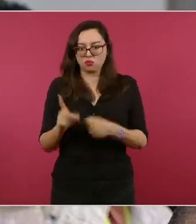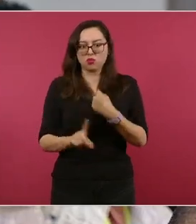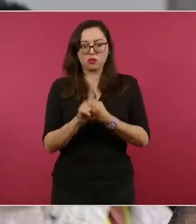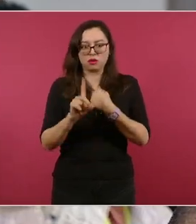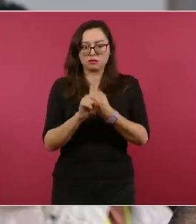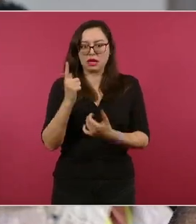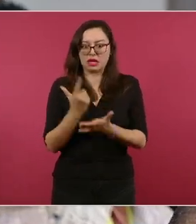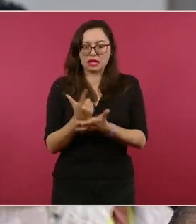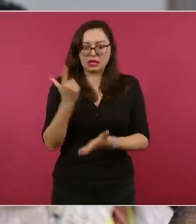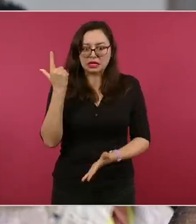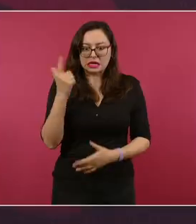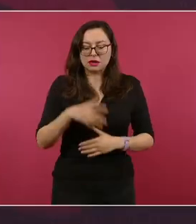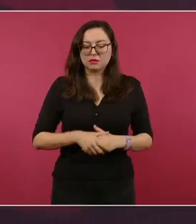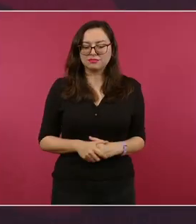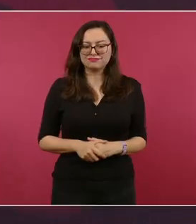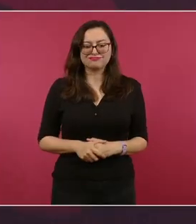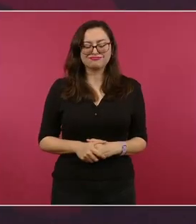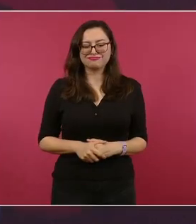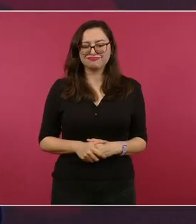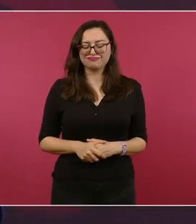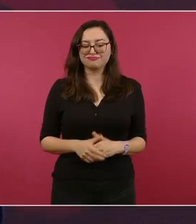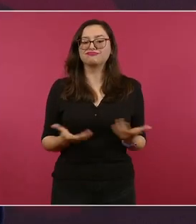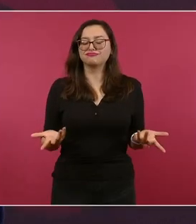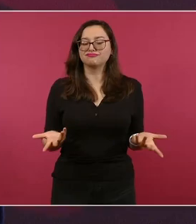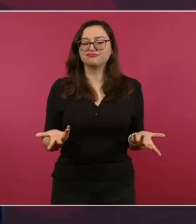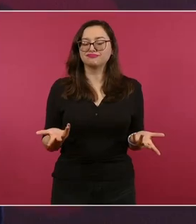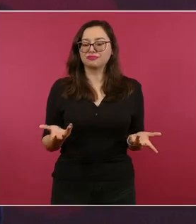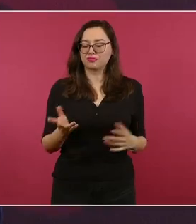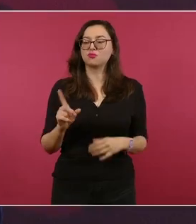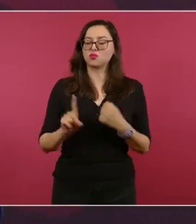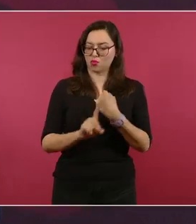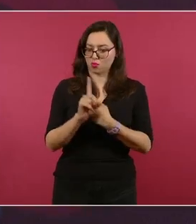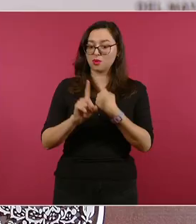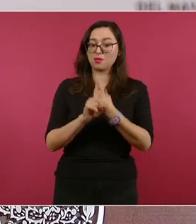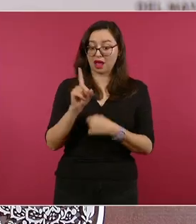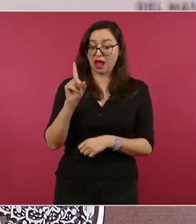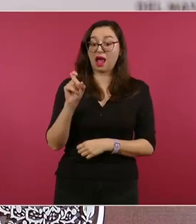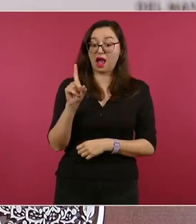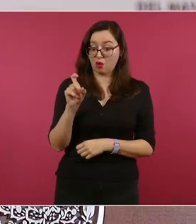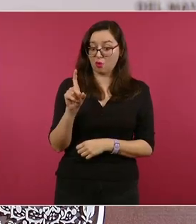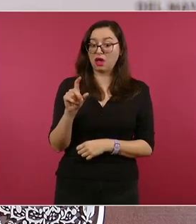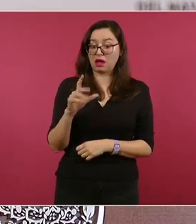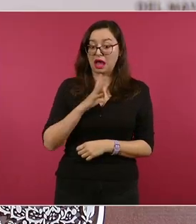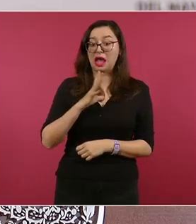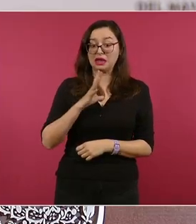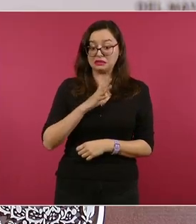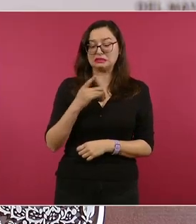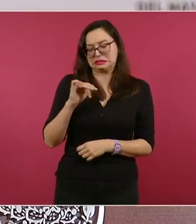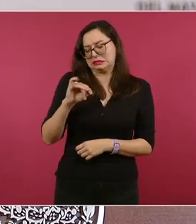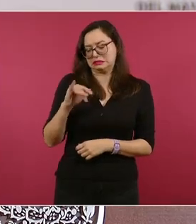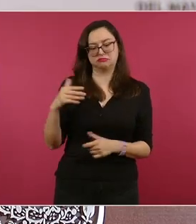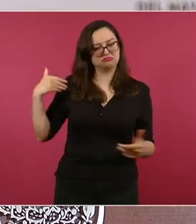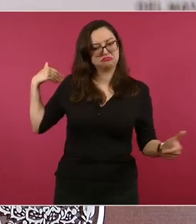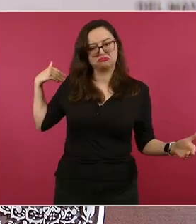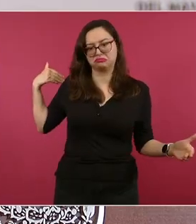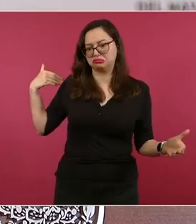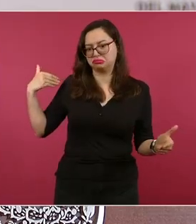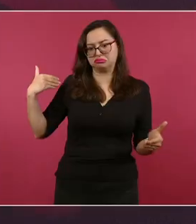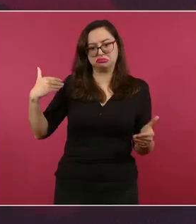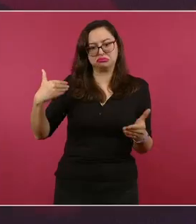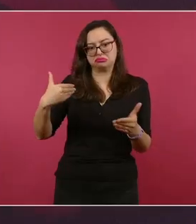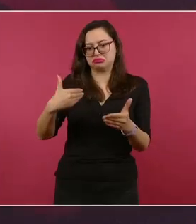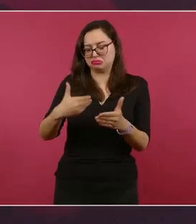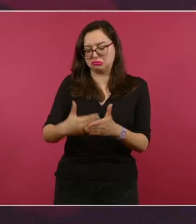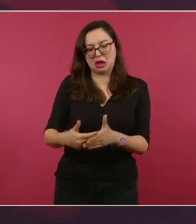grave? Sí, pero porque se ha dejado pasar mucho tiempo el problema, no